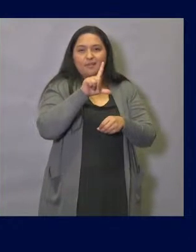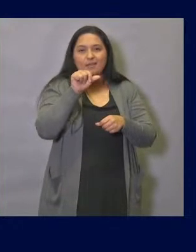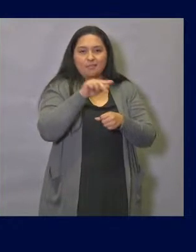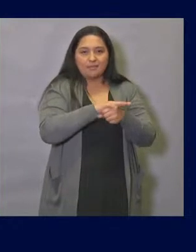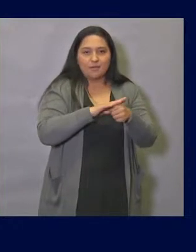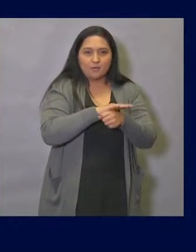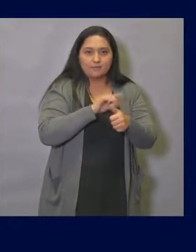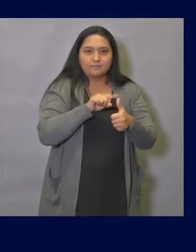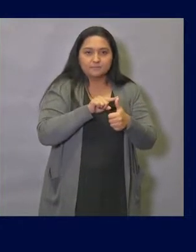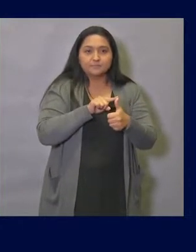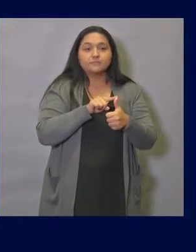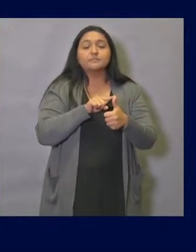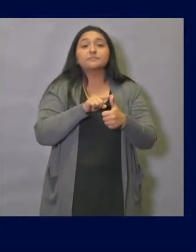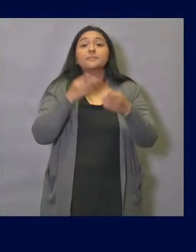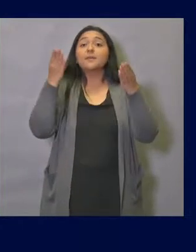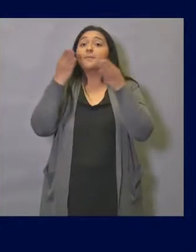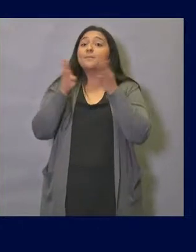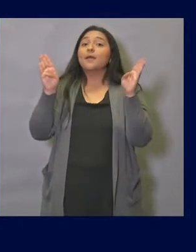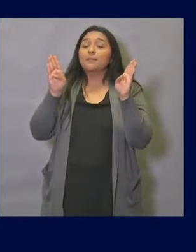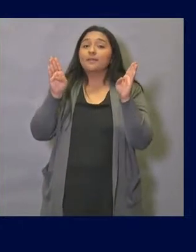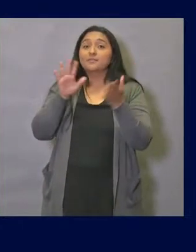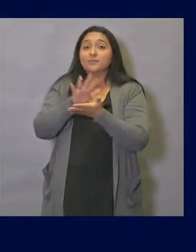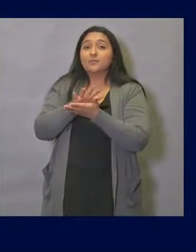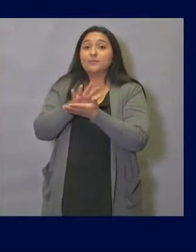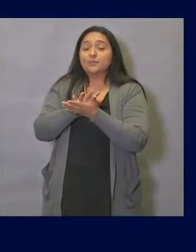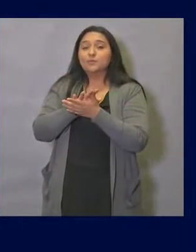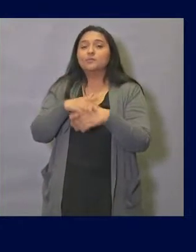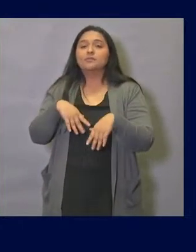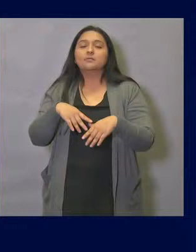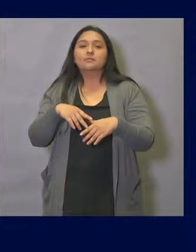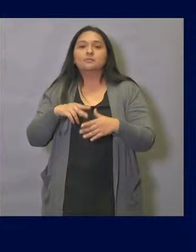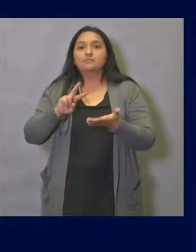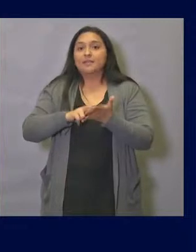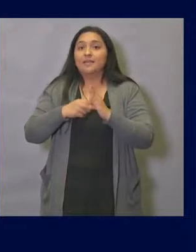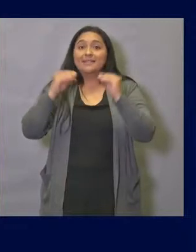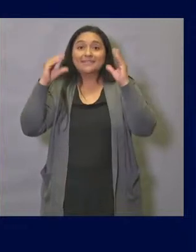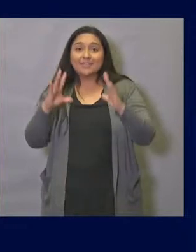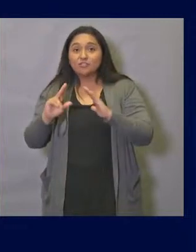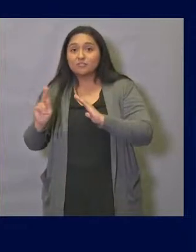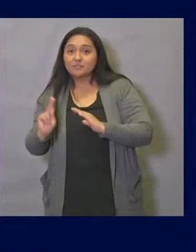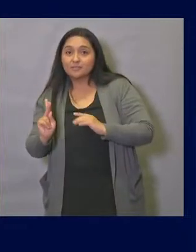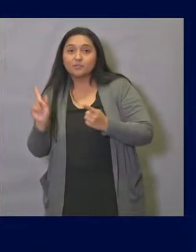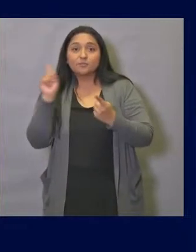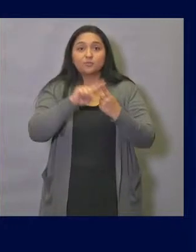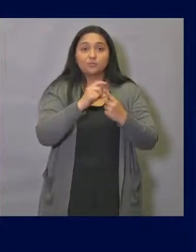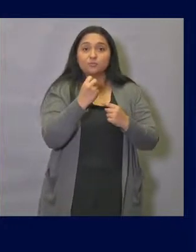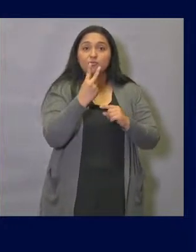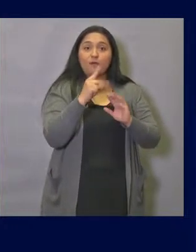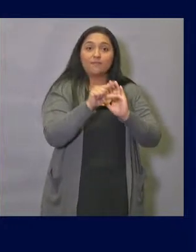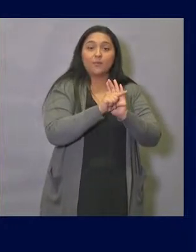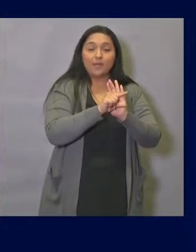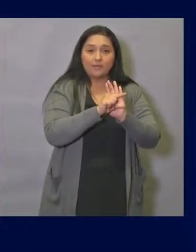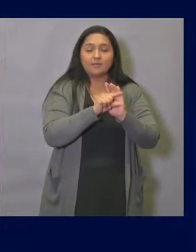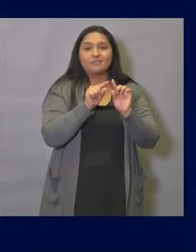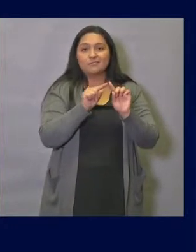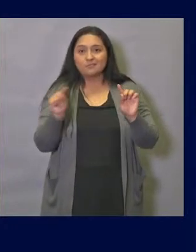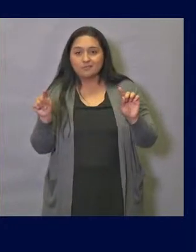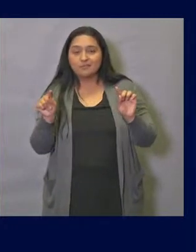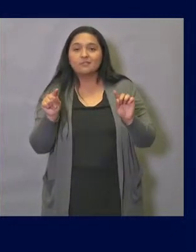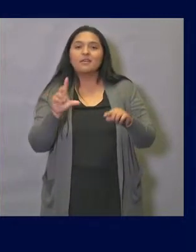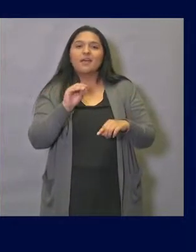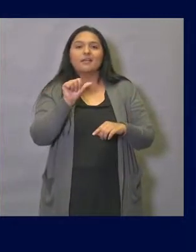escolares públicos, los maestros del kinder hasta el grado 12 y el personal de apoyo educativo